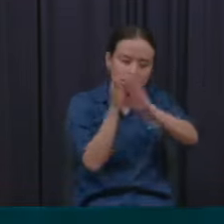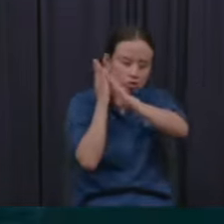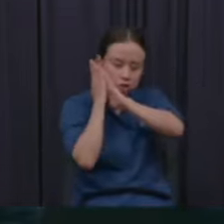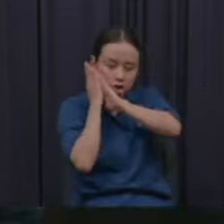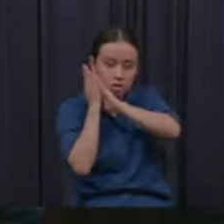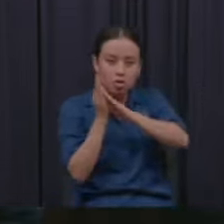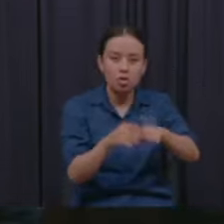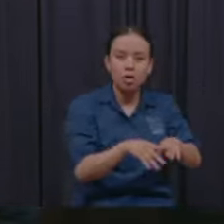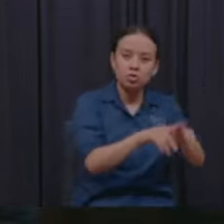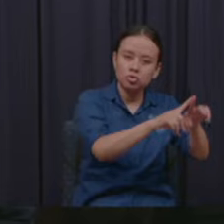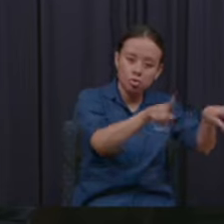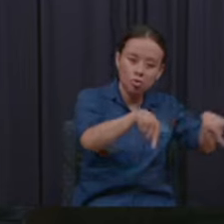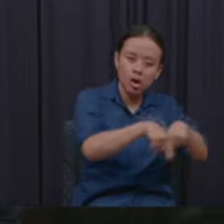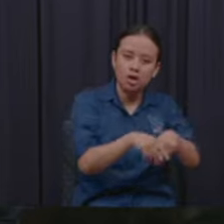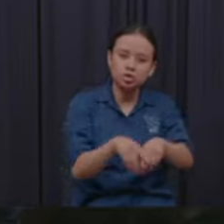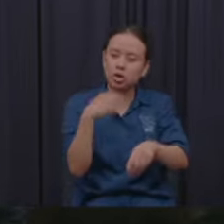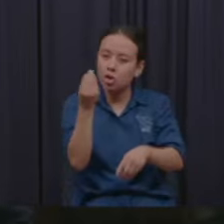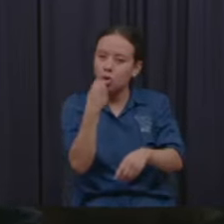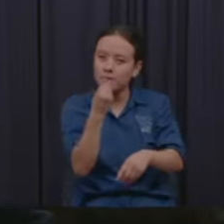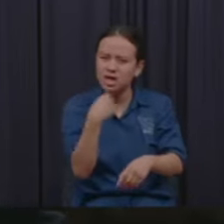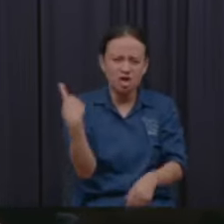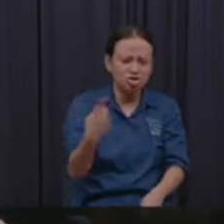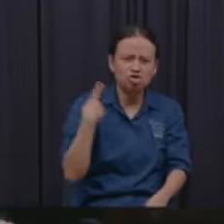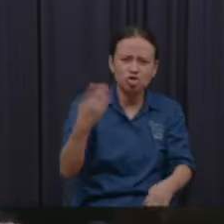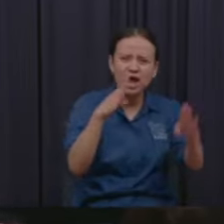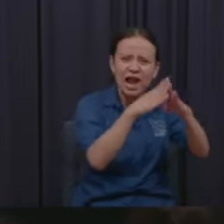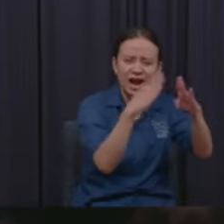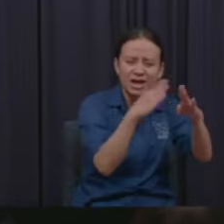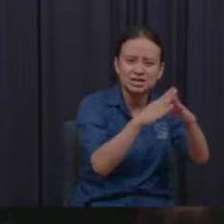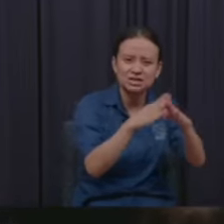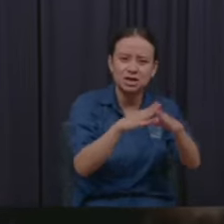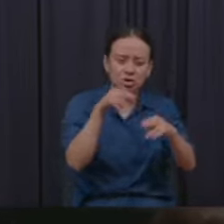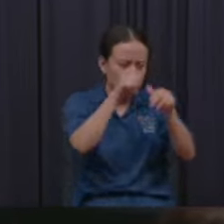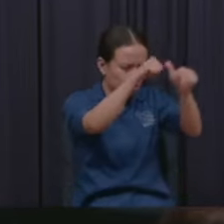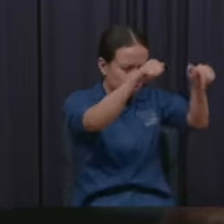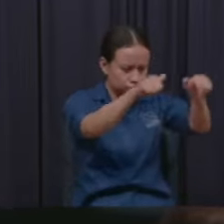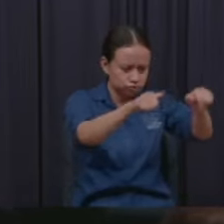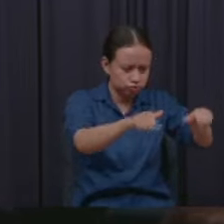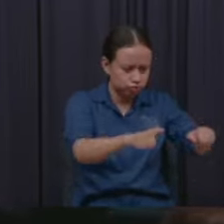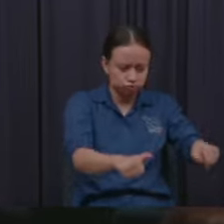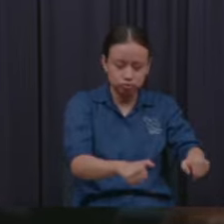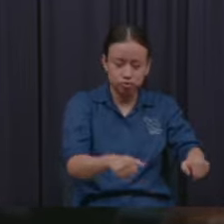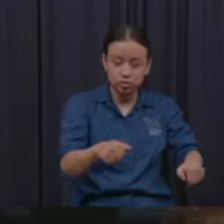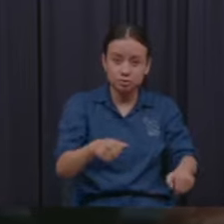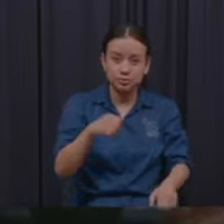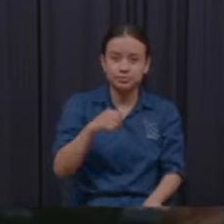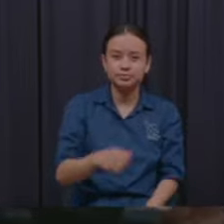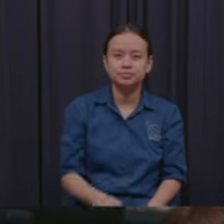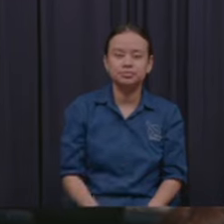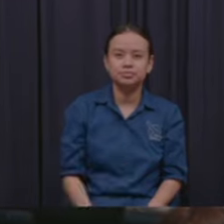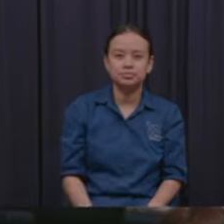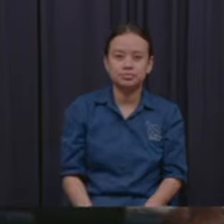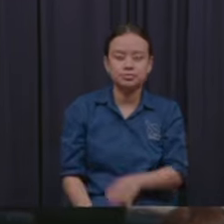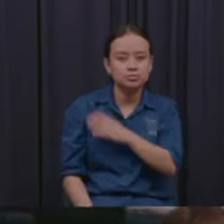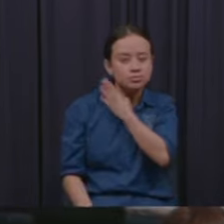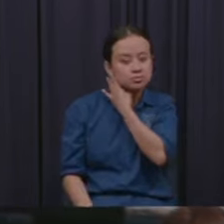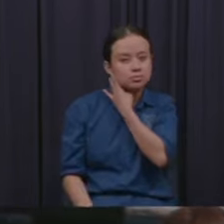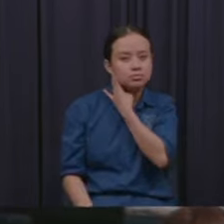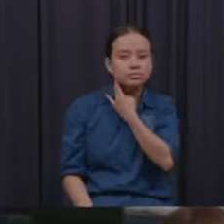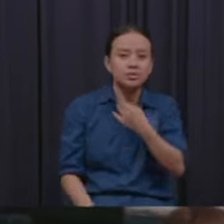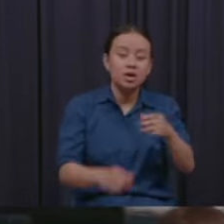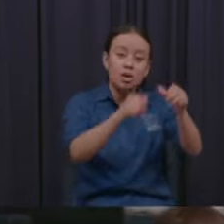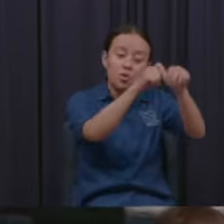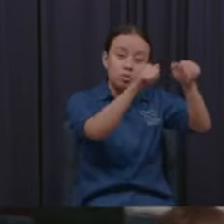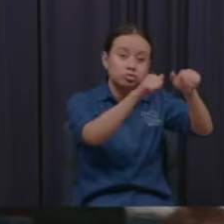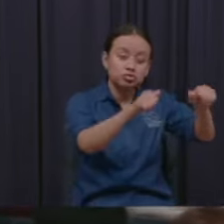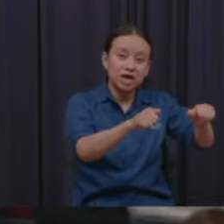iglesia. Pero hemos revisado si de repente alguna cosa llegó por allí. Un muchachito se enamoró de su muchachita y le